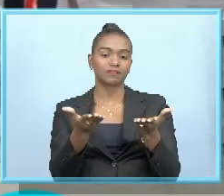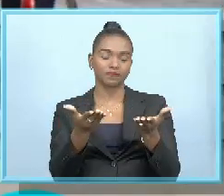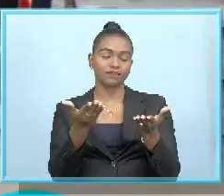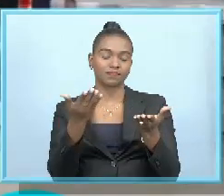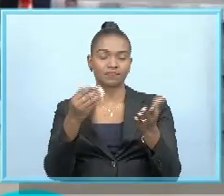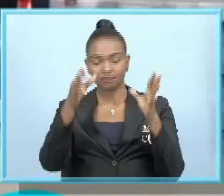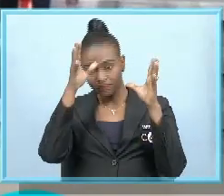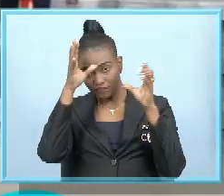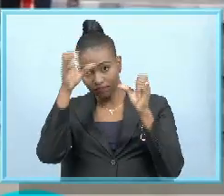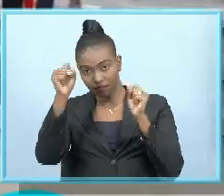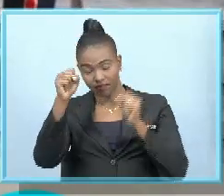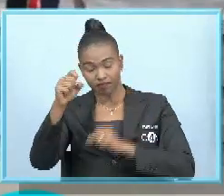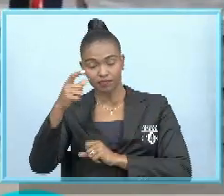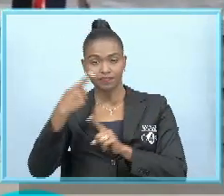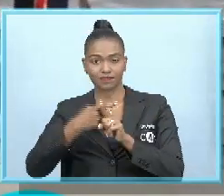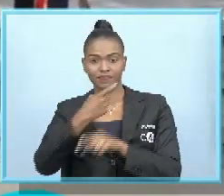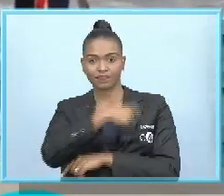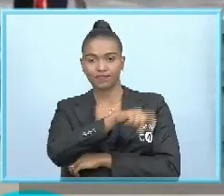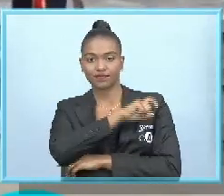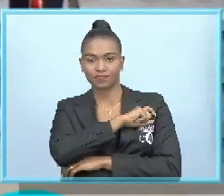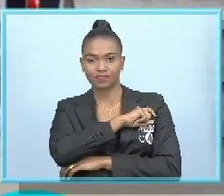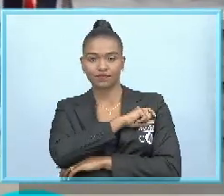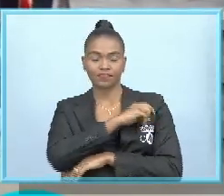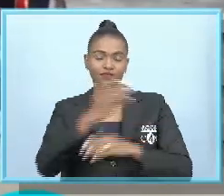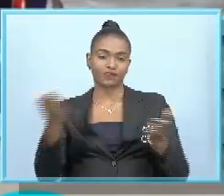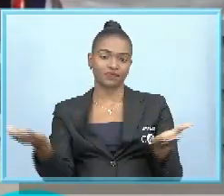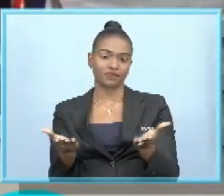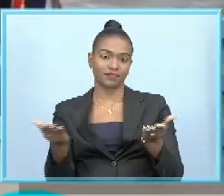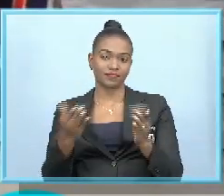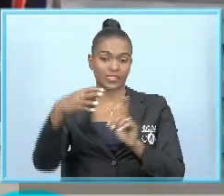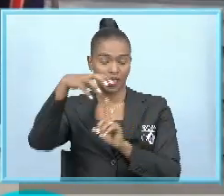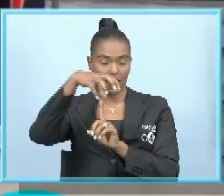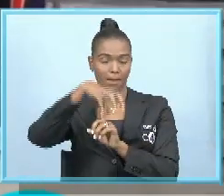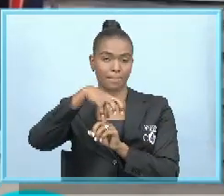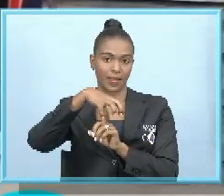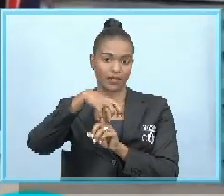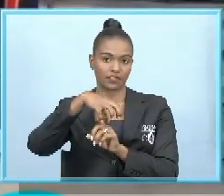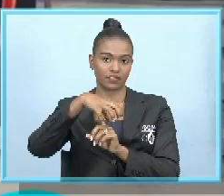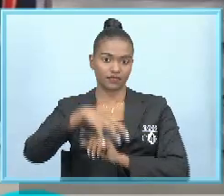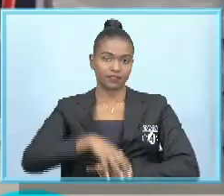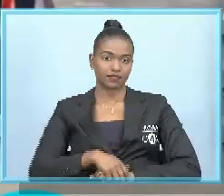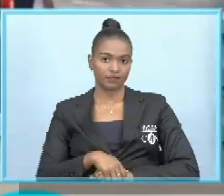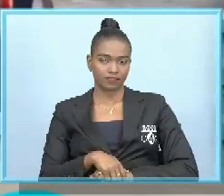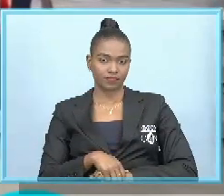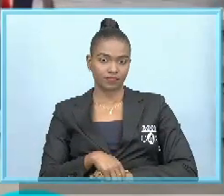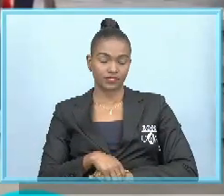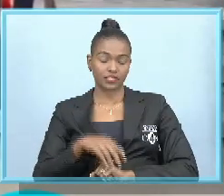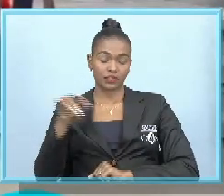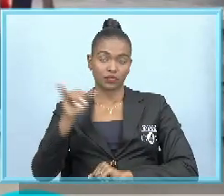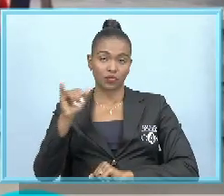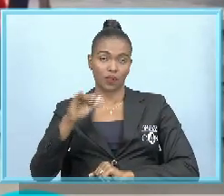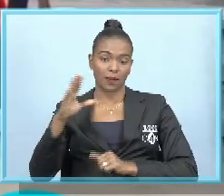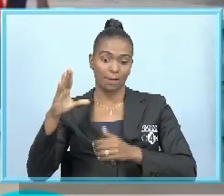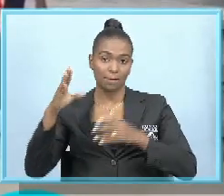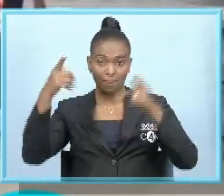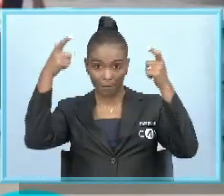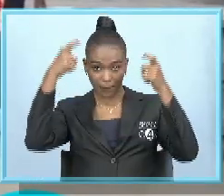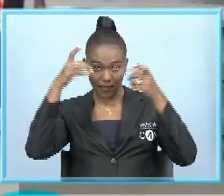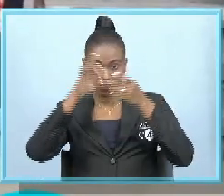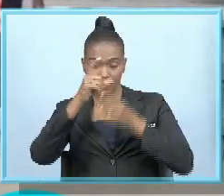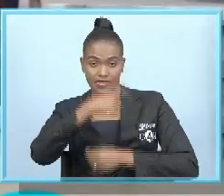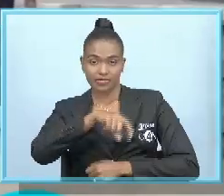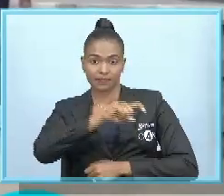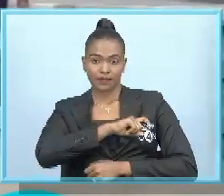que realizó el presidente de España aquí en la casa, pues el embajador de España en la